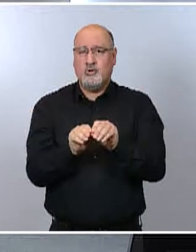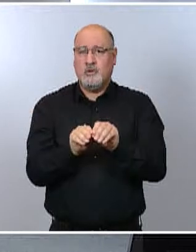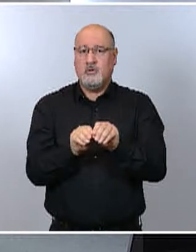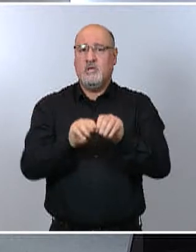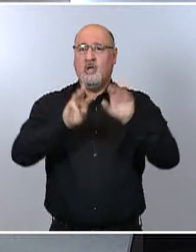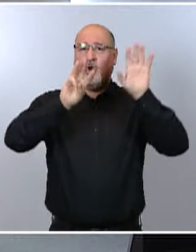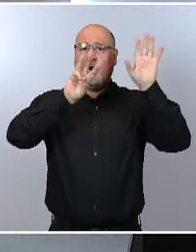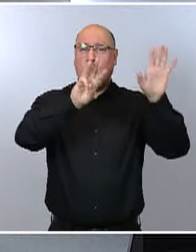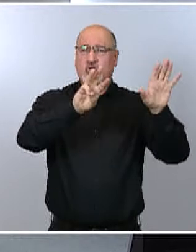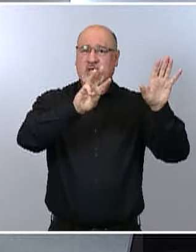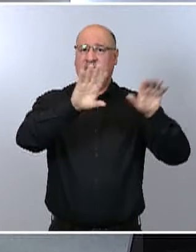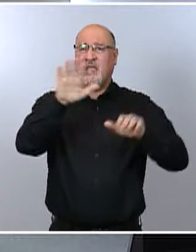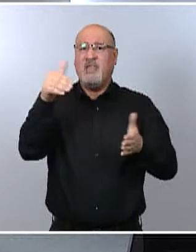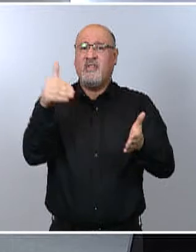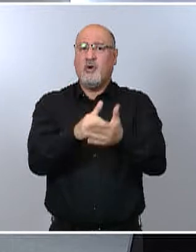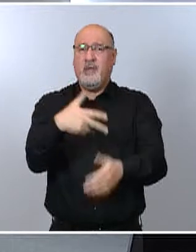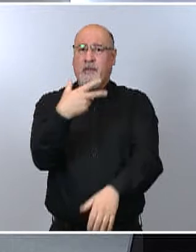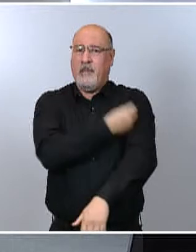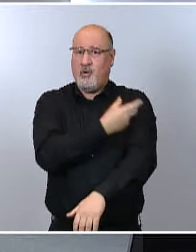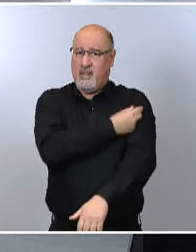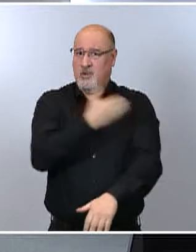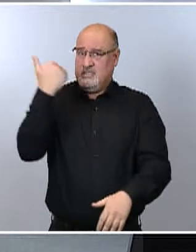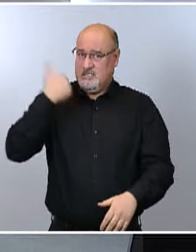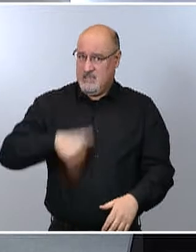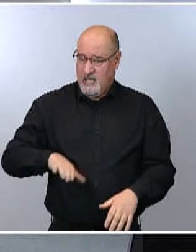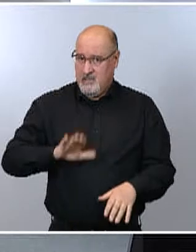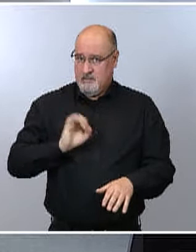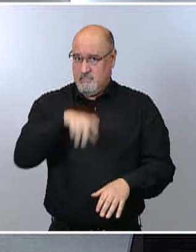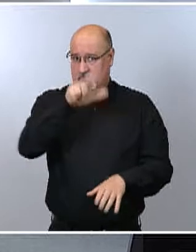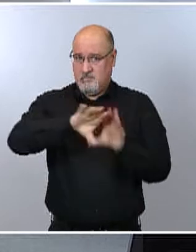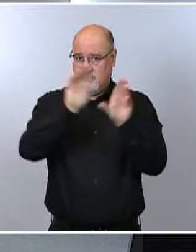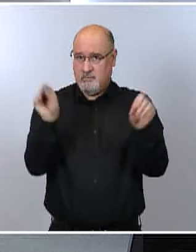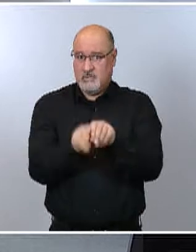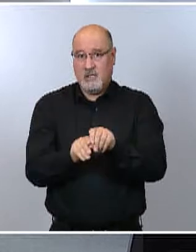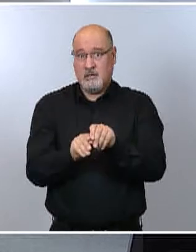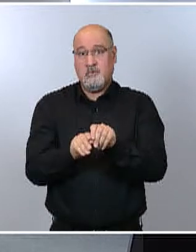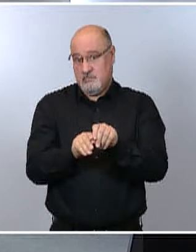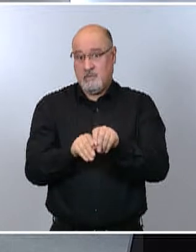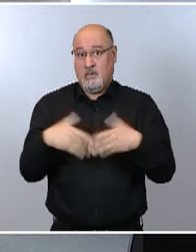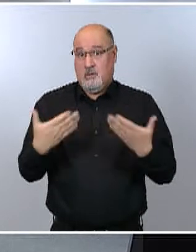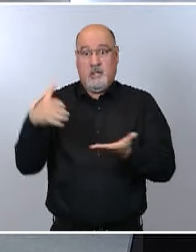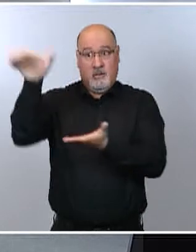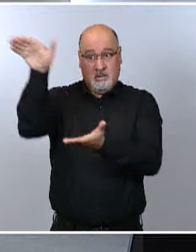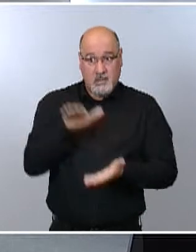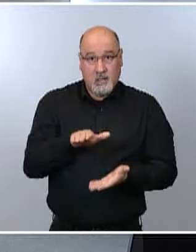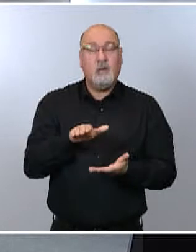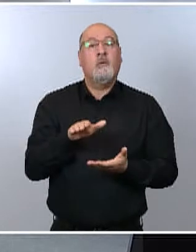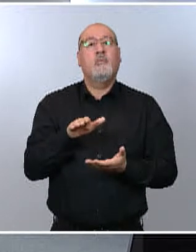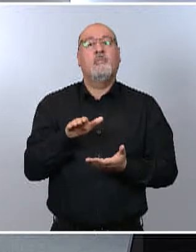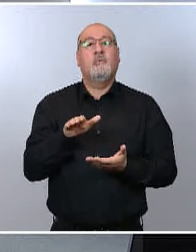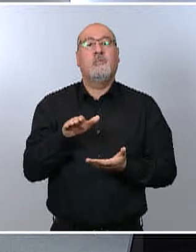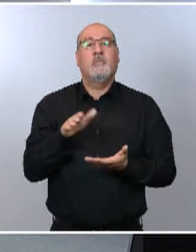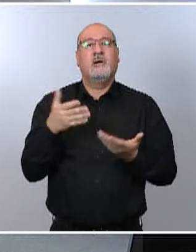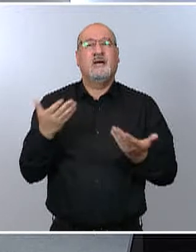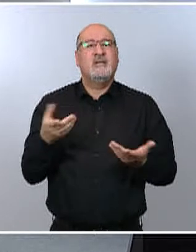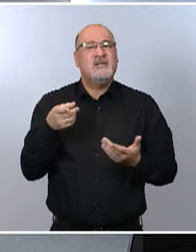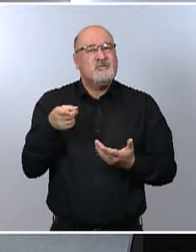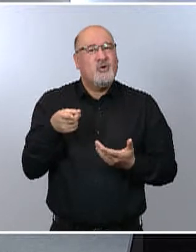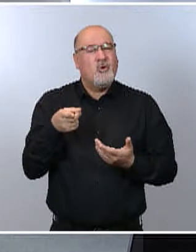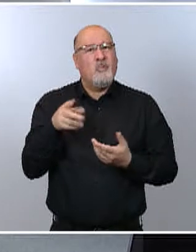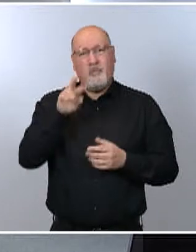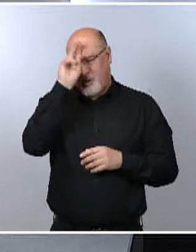mil vacunaciones de todas las vacunas que están llegando, si eso genera algún tipo de